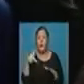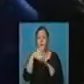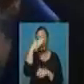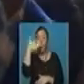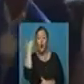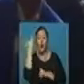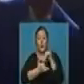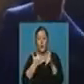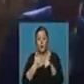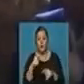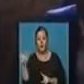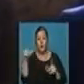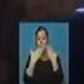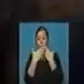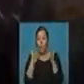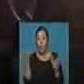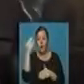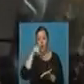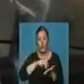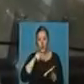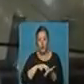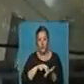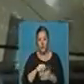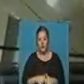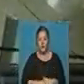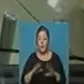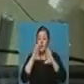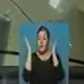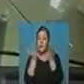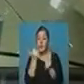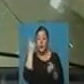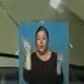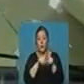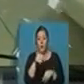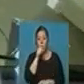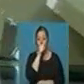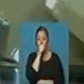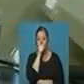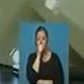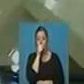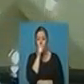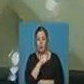se lo contamos en Televisión Pública Noticias Internacional. Ya volvemos.